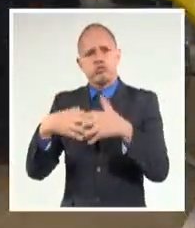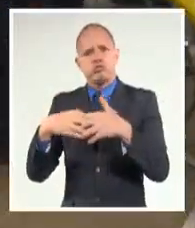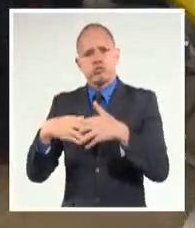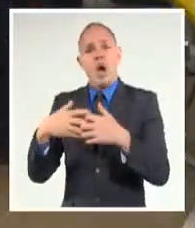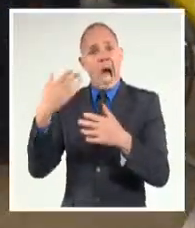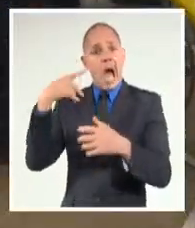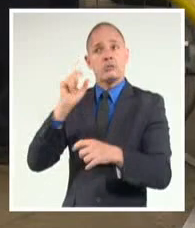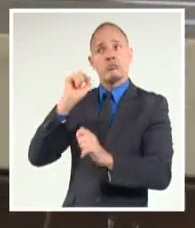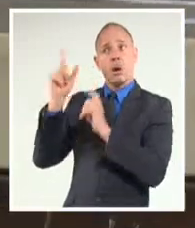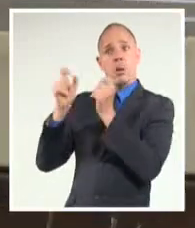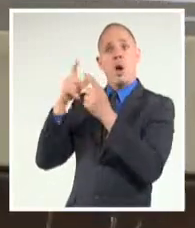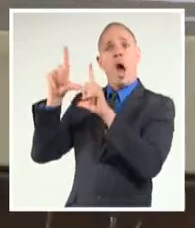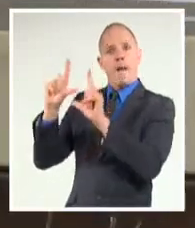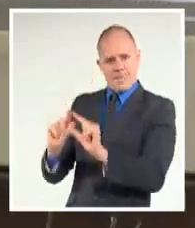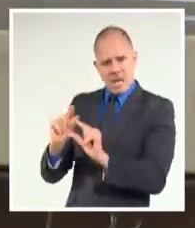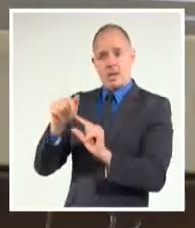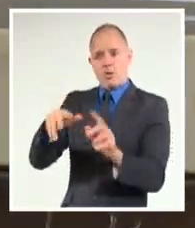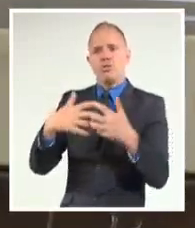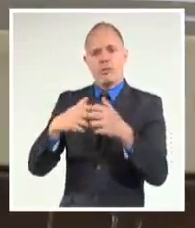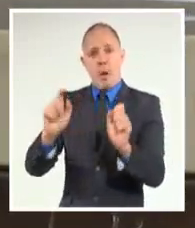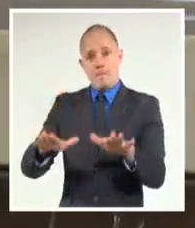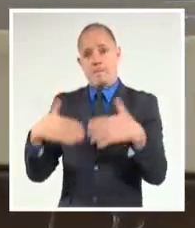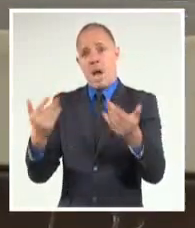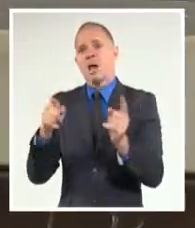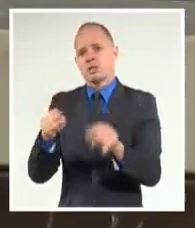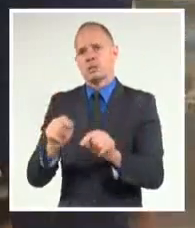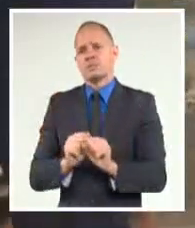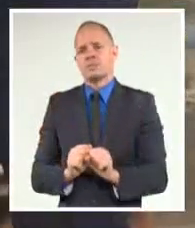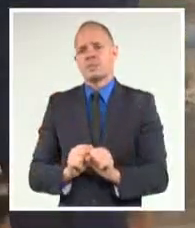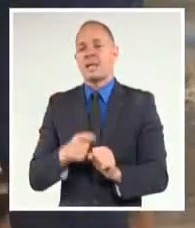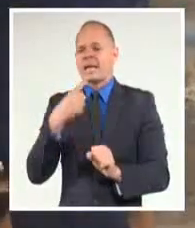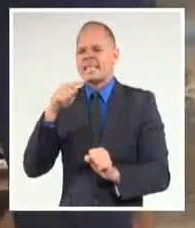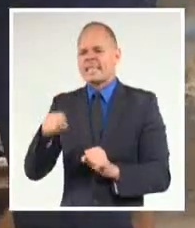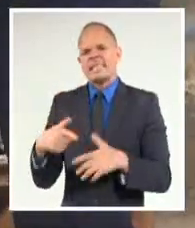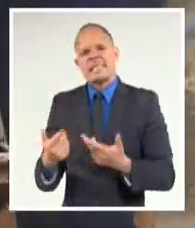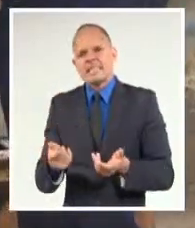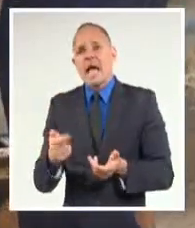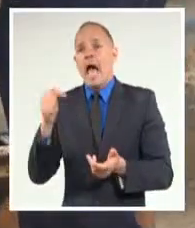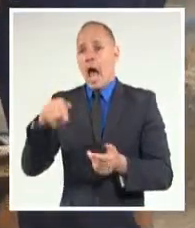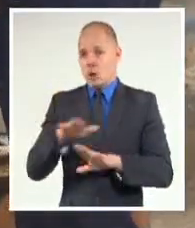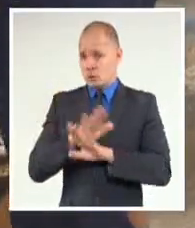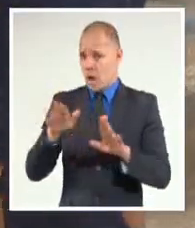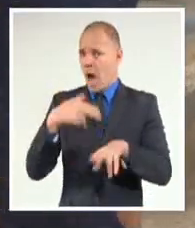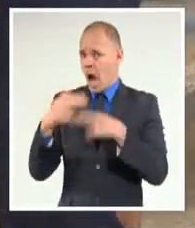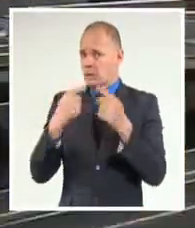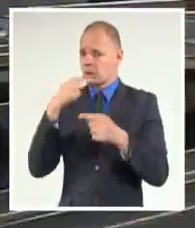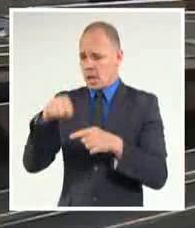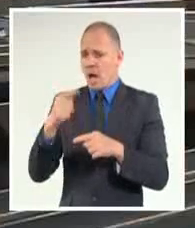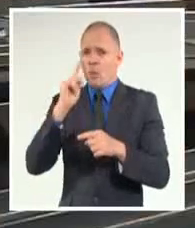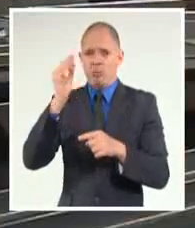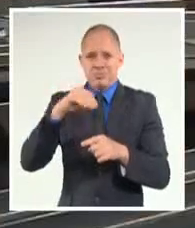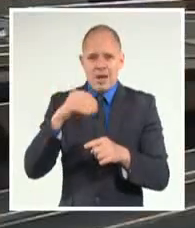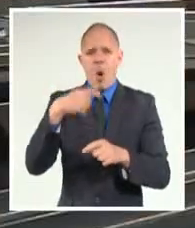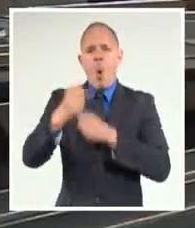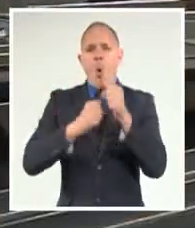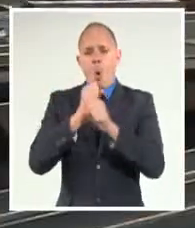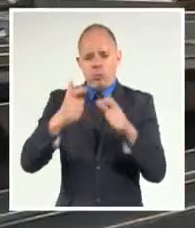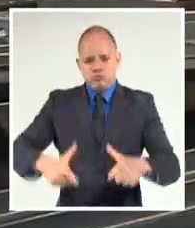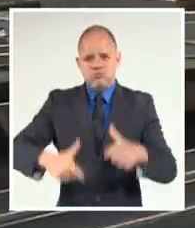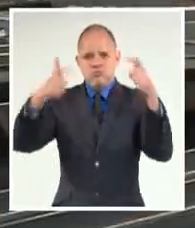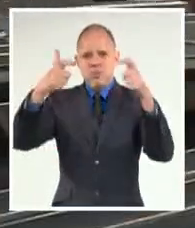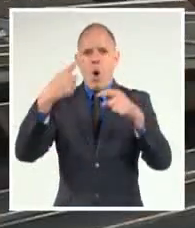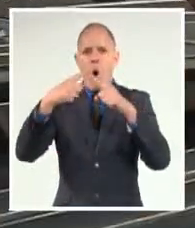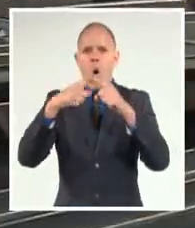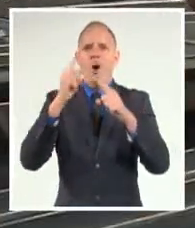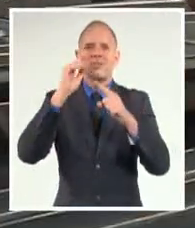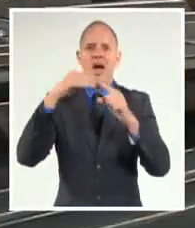de importaciones. Entre los negocios que asume esta entidad, destaca el diseño y fabricación de postes para líneas de alta tensión destinados